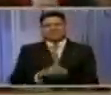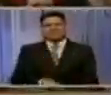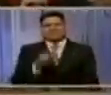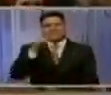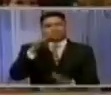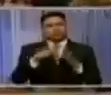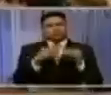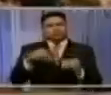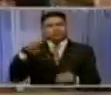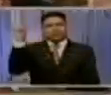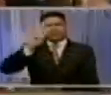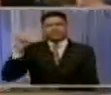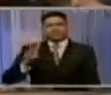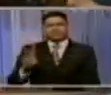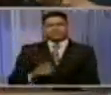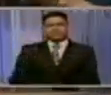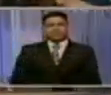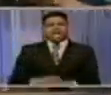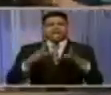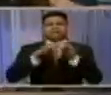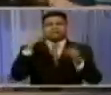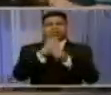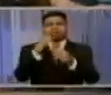y a todos los trabajadores en general,